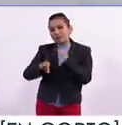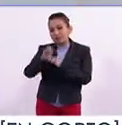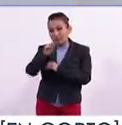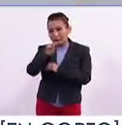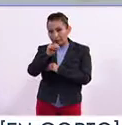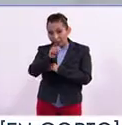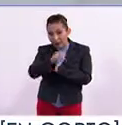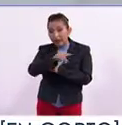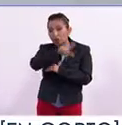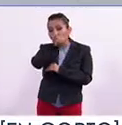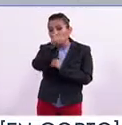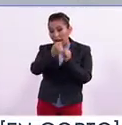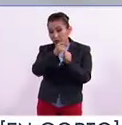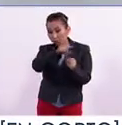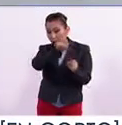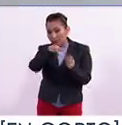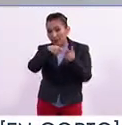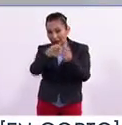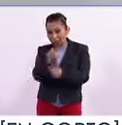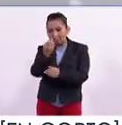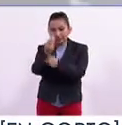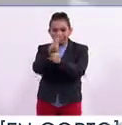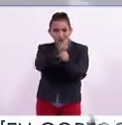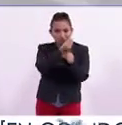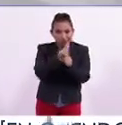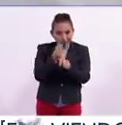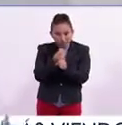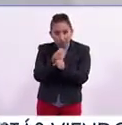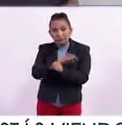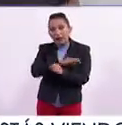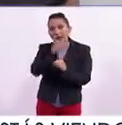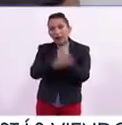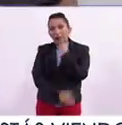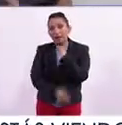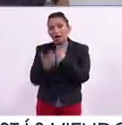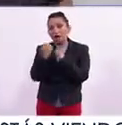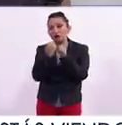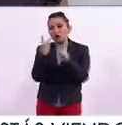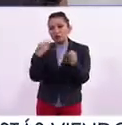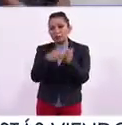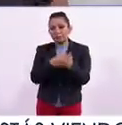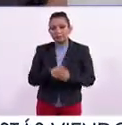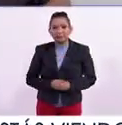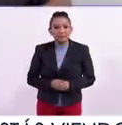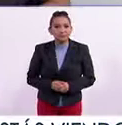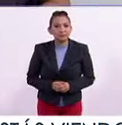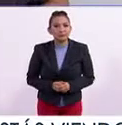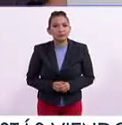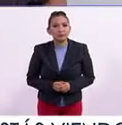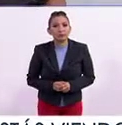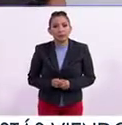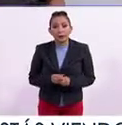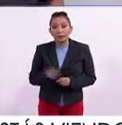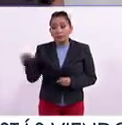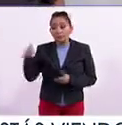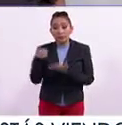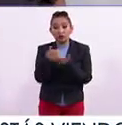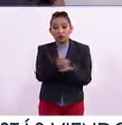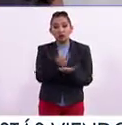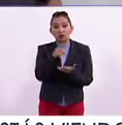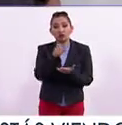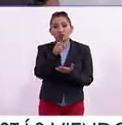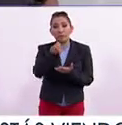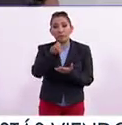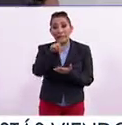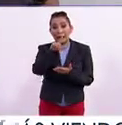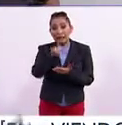después comenzó su restauración, que finalizó hasta el año 2000. La aportación del Dr. Meli en esta obra y muchas otras